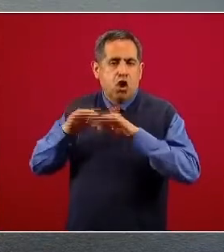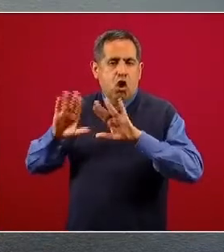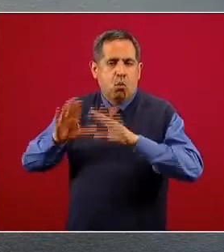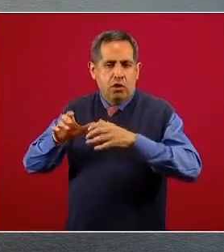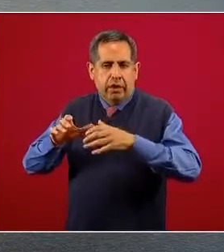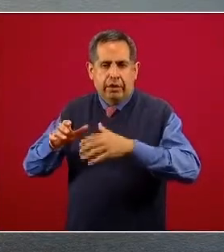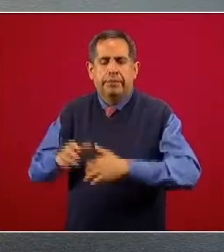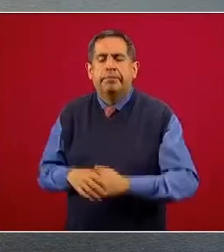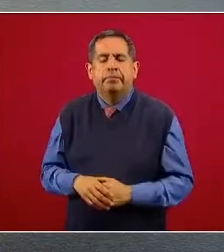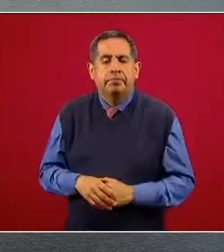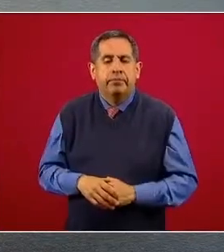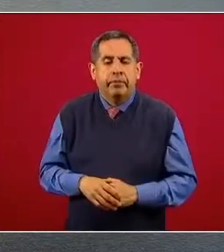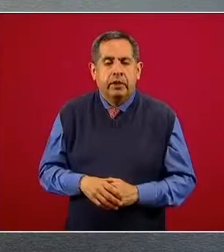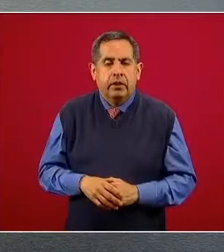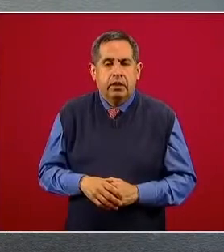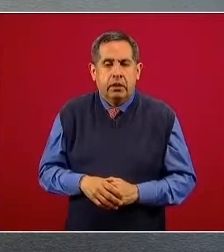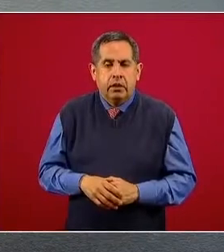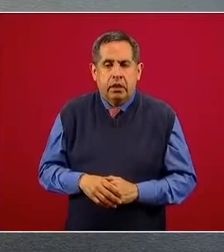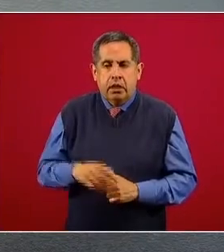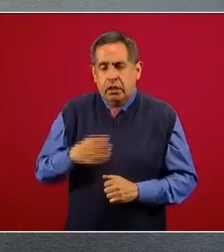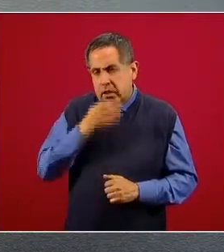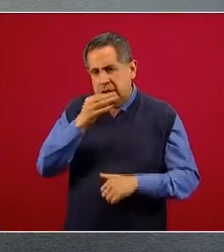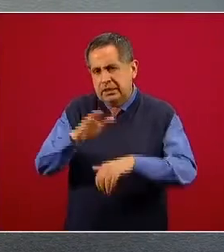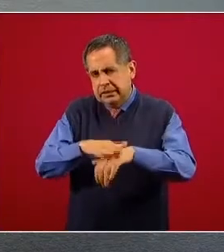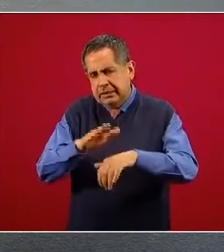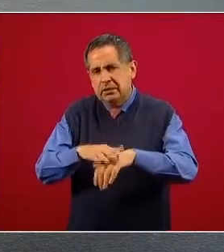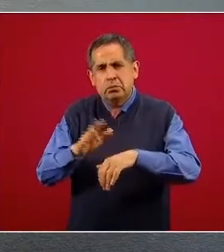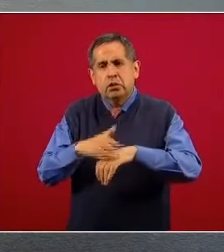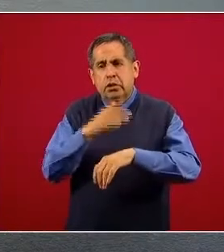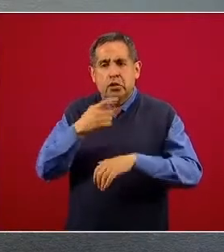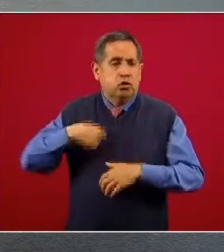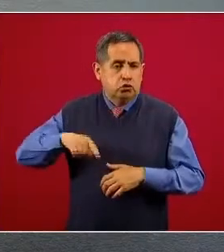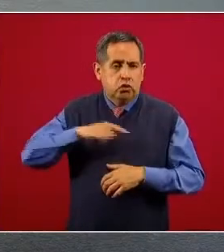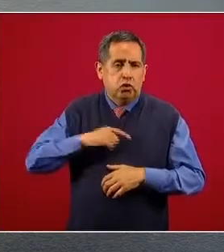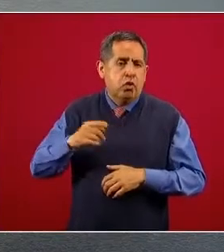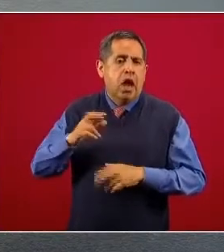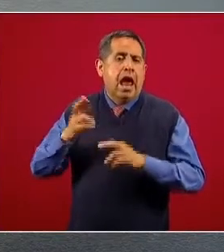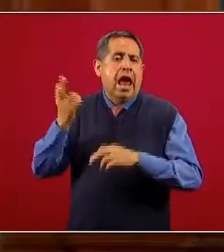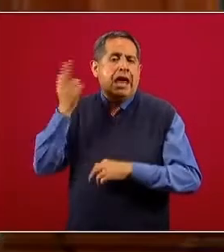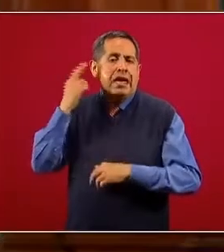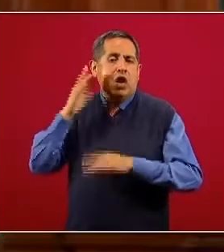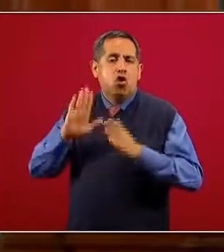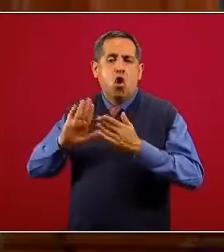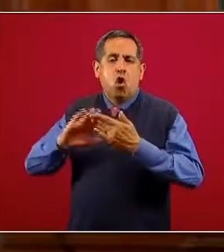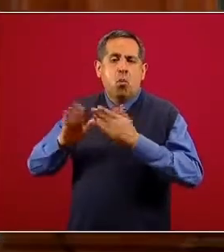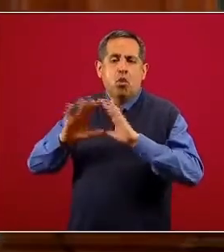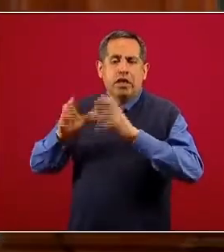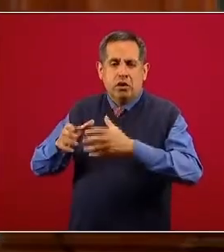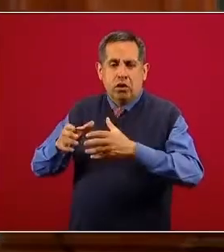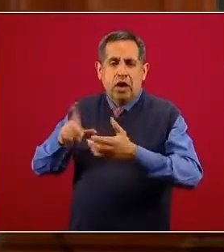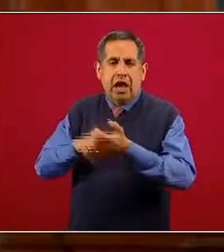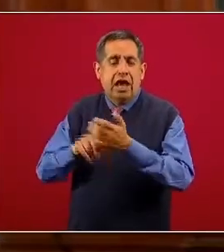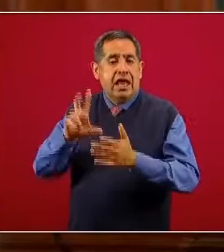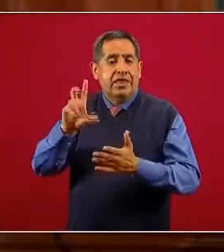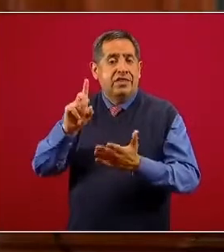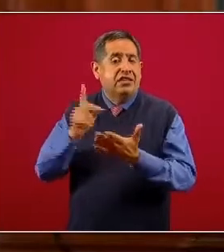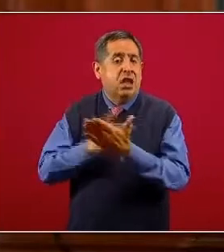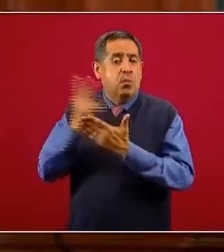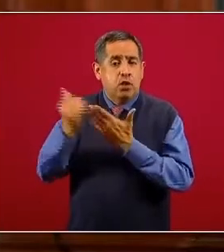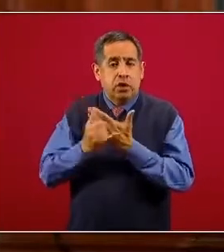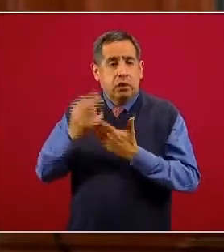Comunitarias. Esto se lo hago saber porque nosotros como radios comunitarias tenemos más de 30 proyectos de